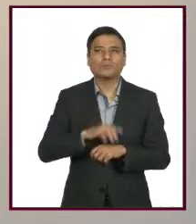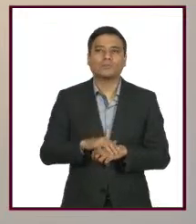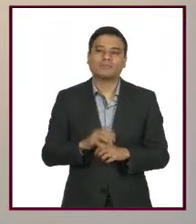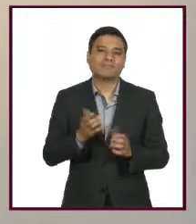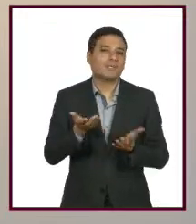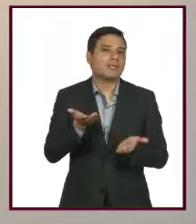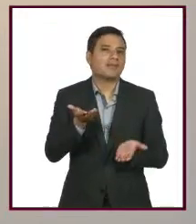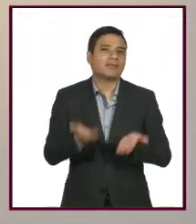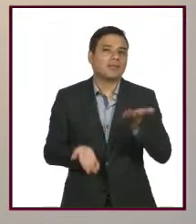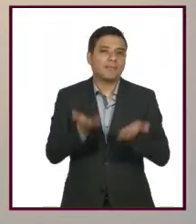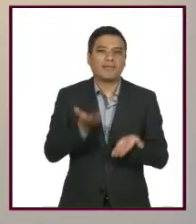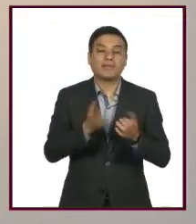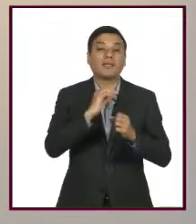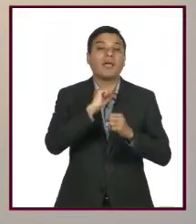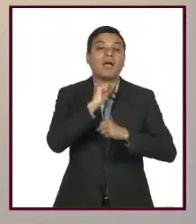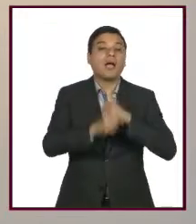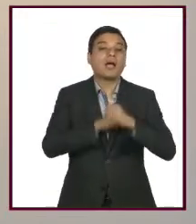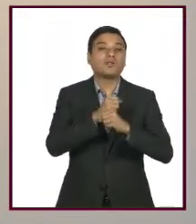y